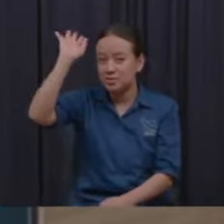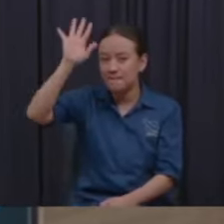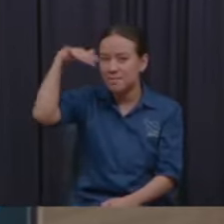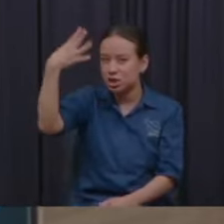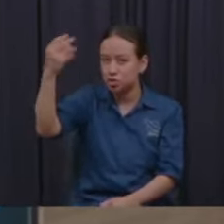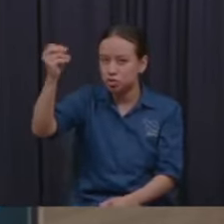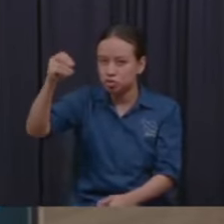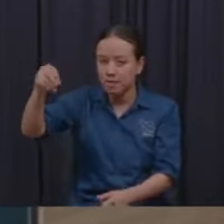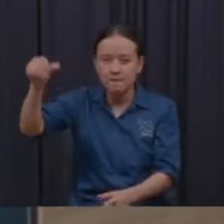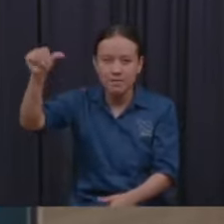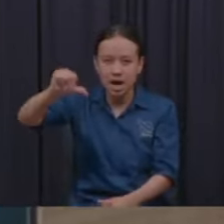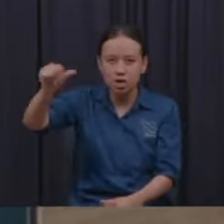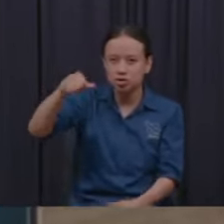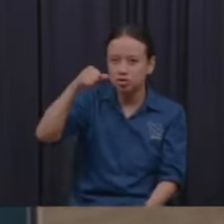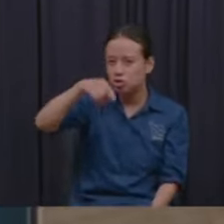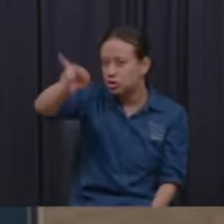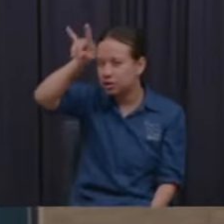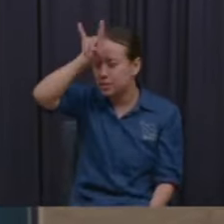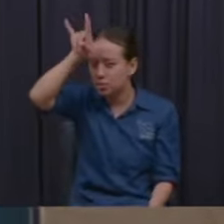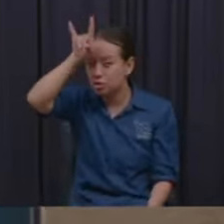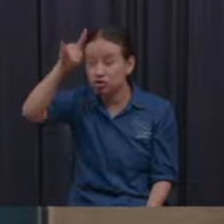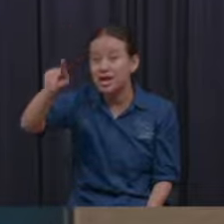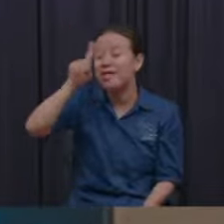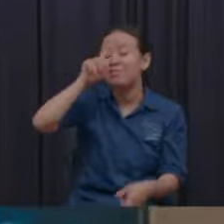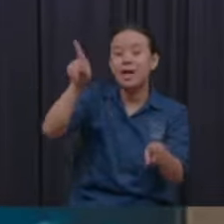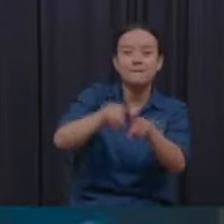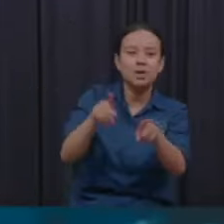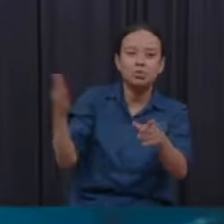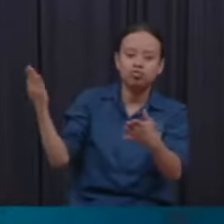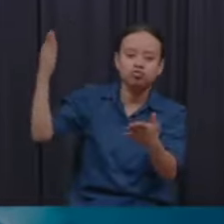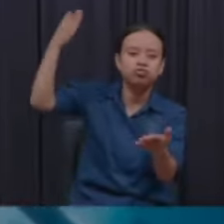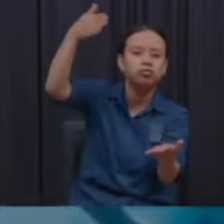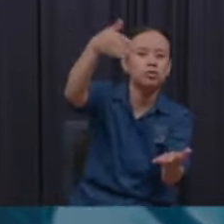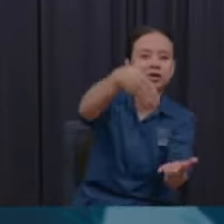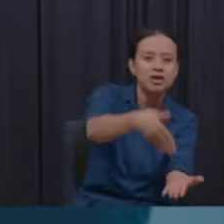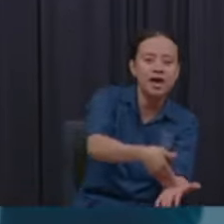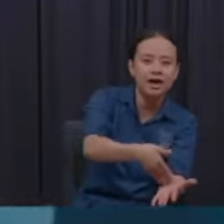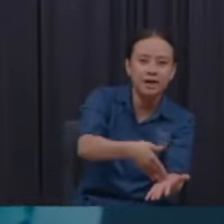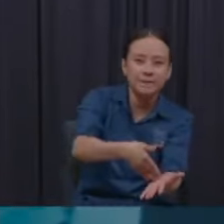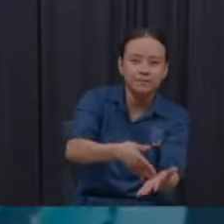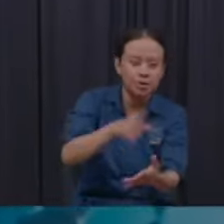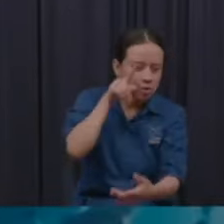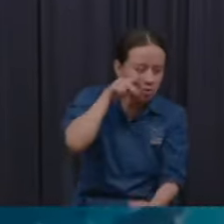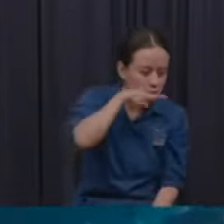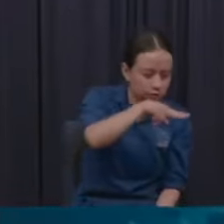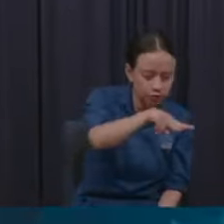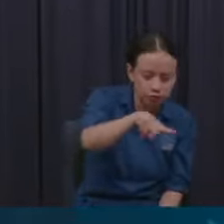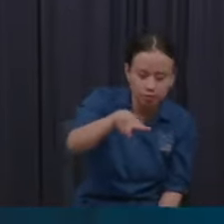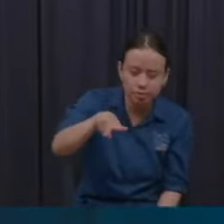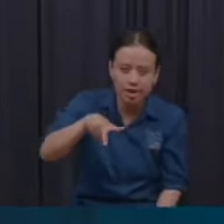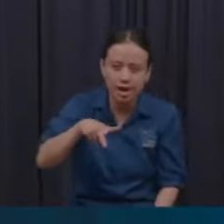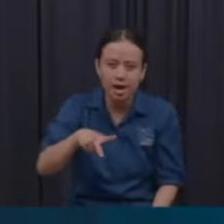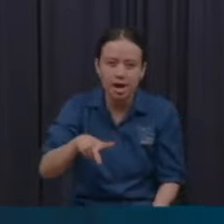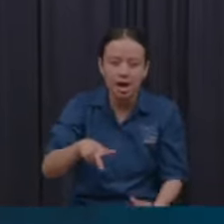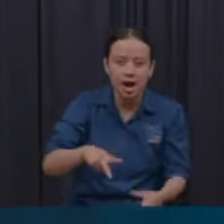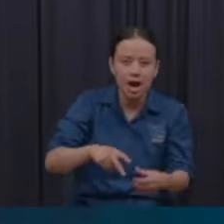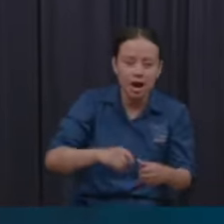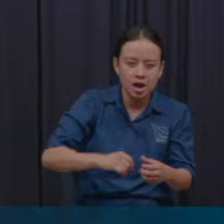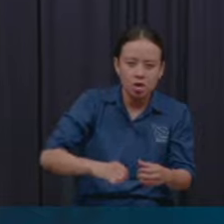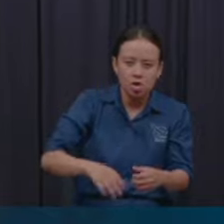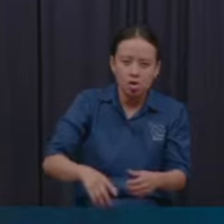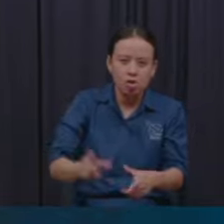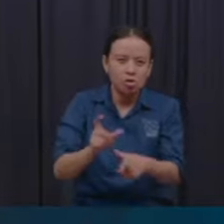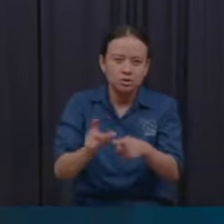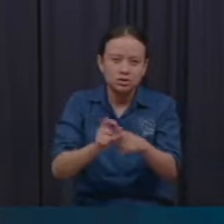los demonios por su lado, también se acercan porque ven carroña. La carroña que ellos buscan es el